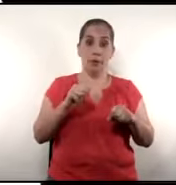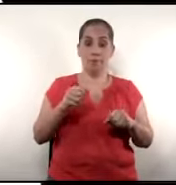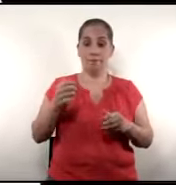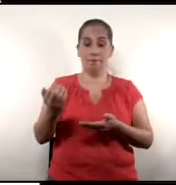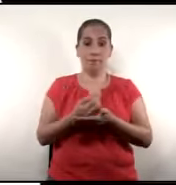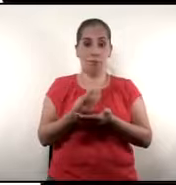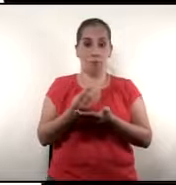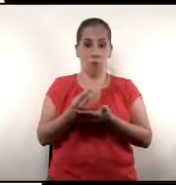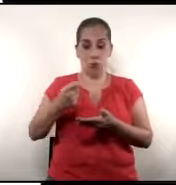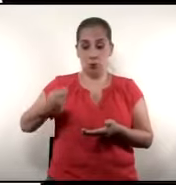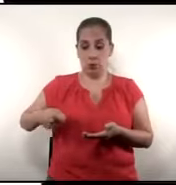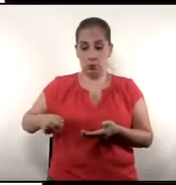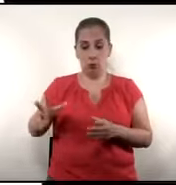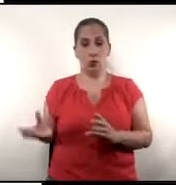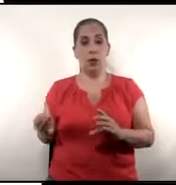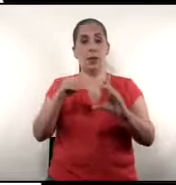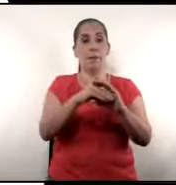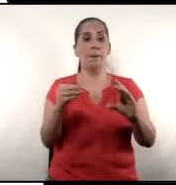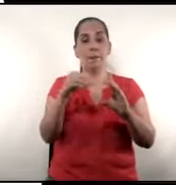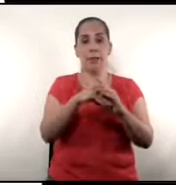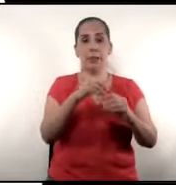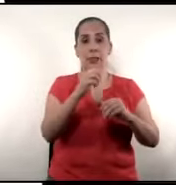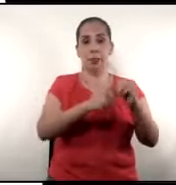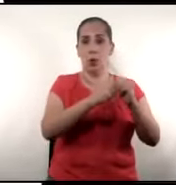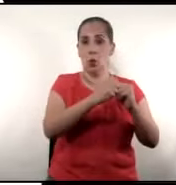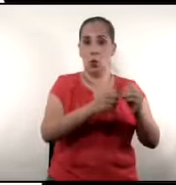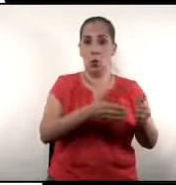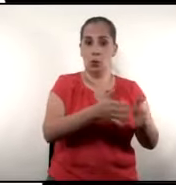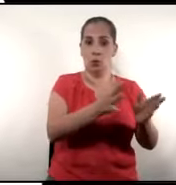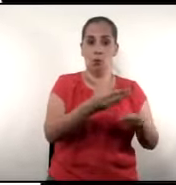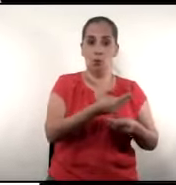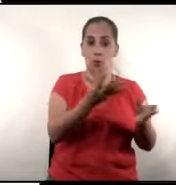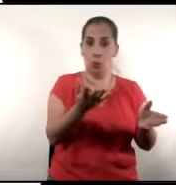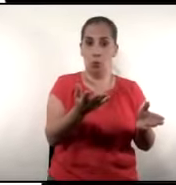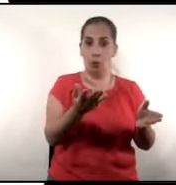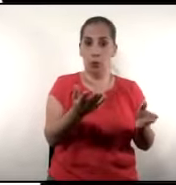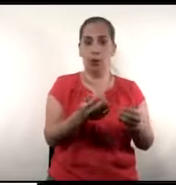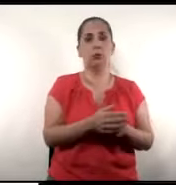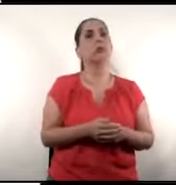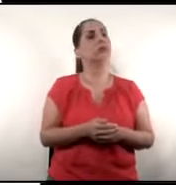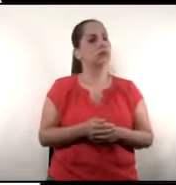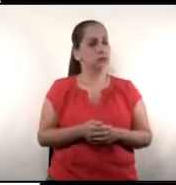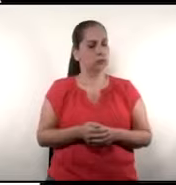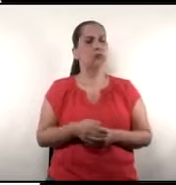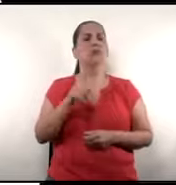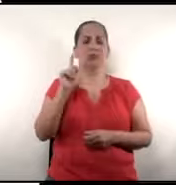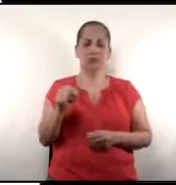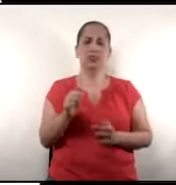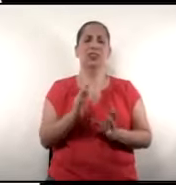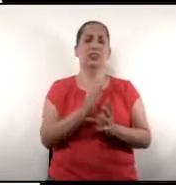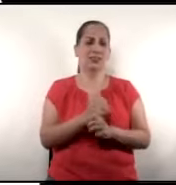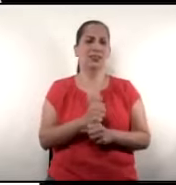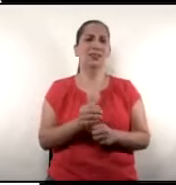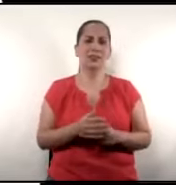a los fondos de pensiones invertir en obra pública, en titularización de obra, definitivamente que hay que hacerlo.